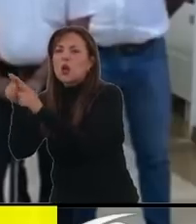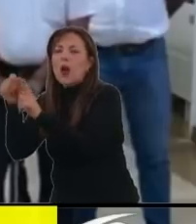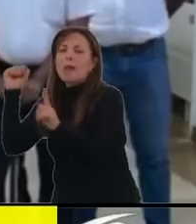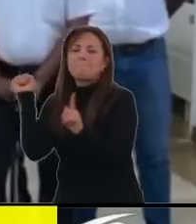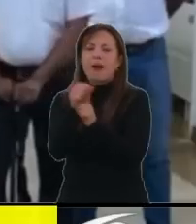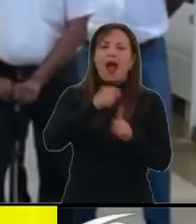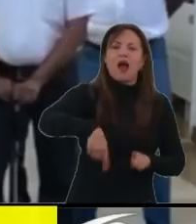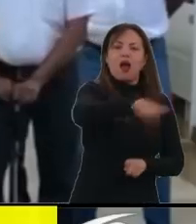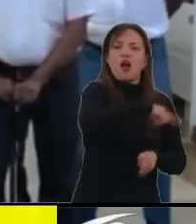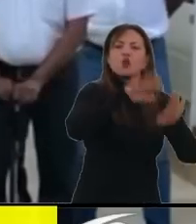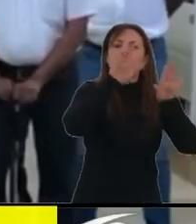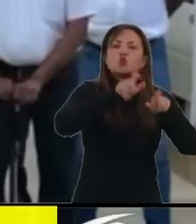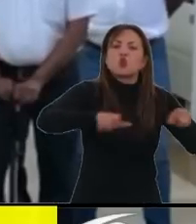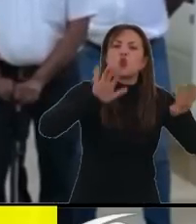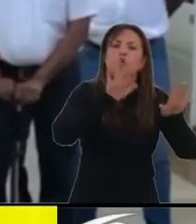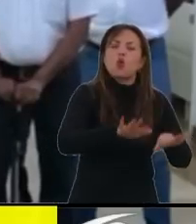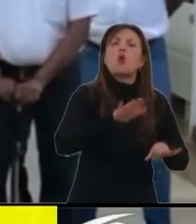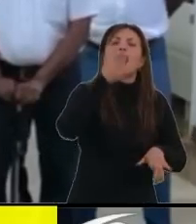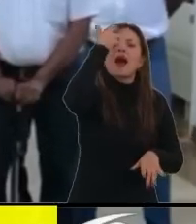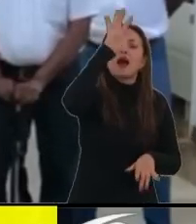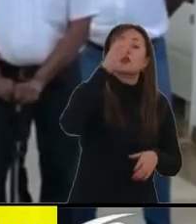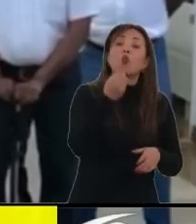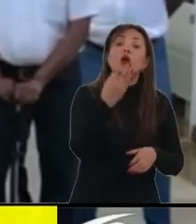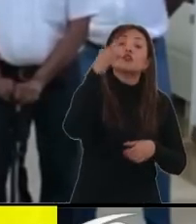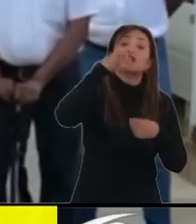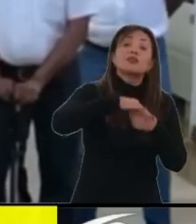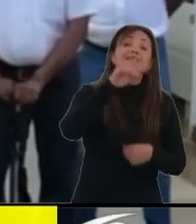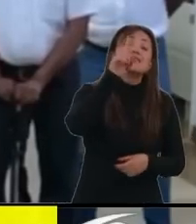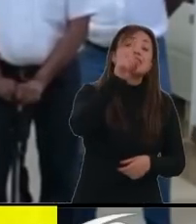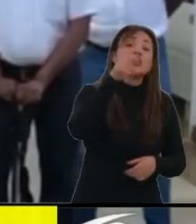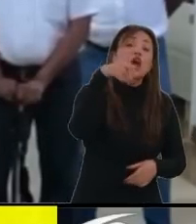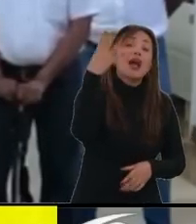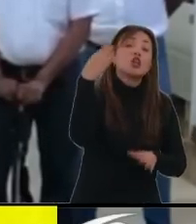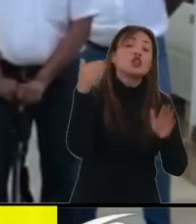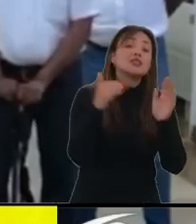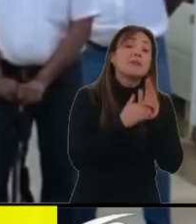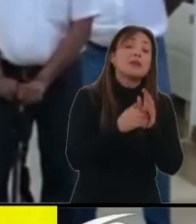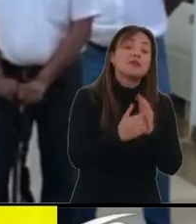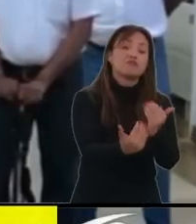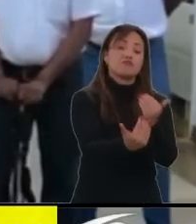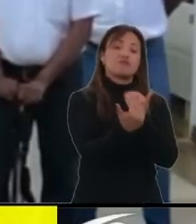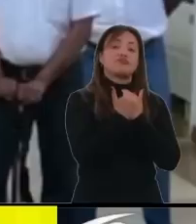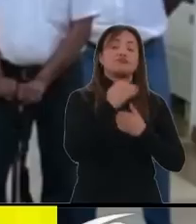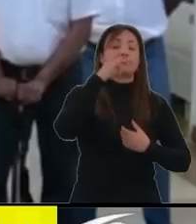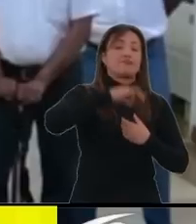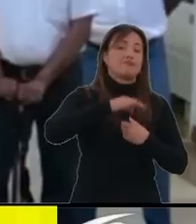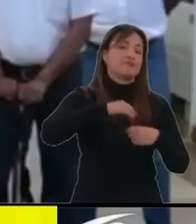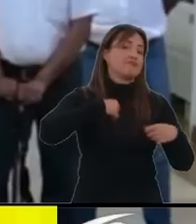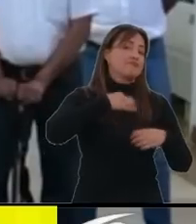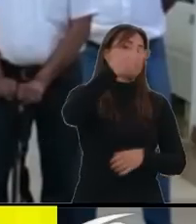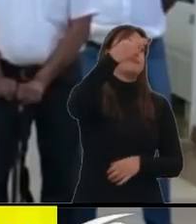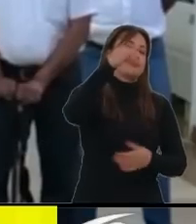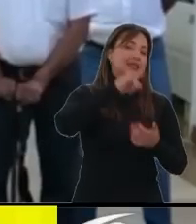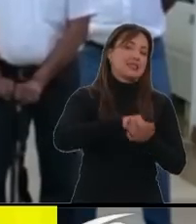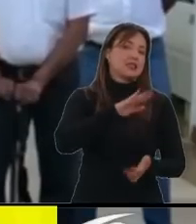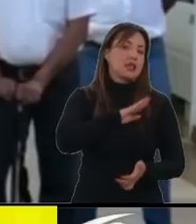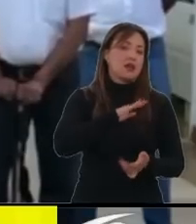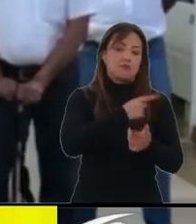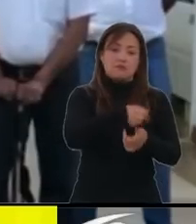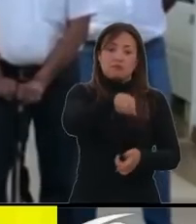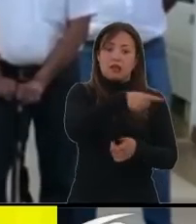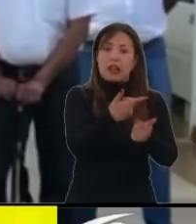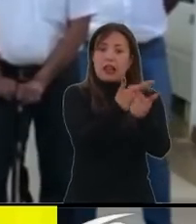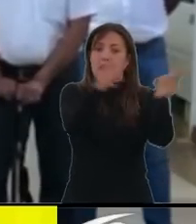cartageneros. Fueron más de 114 mil cartageneros quienes me eligieron a mí, libre y